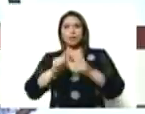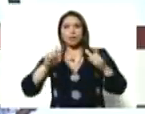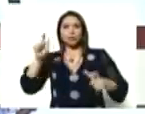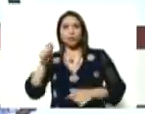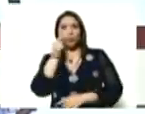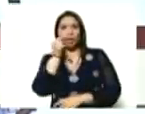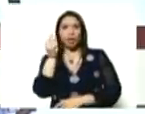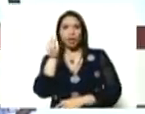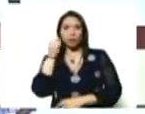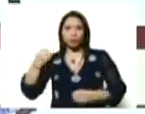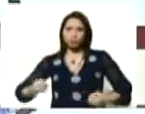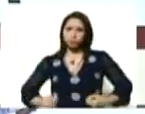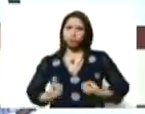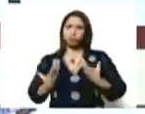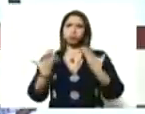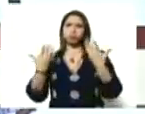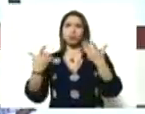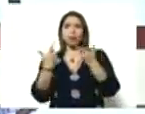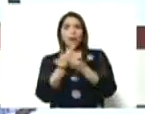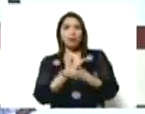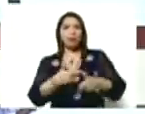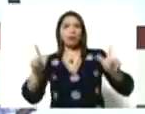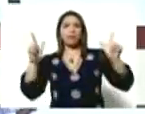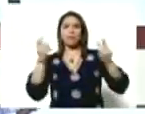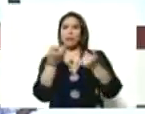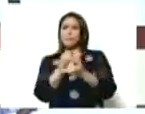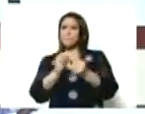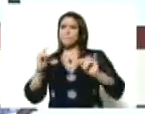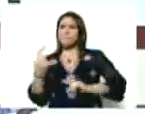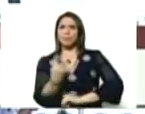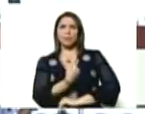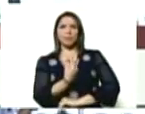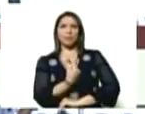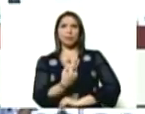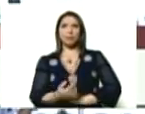venezolanos a expresarse libre e independiente.